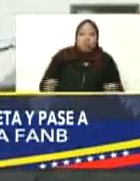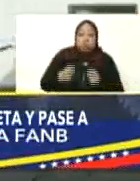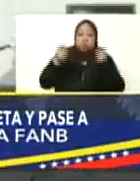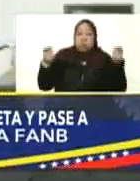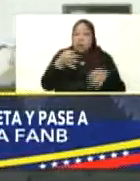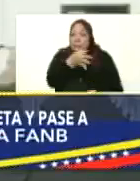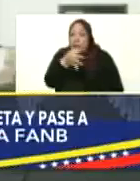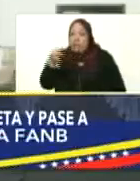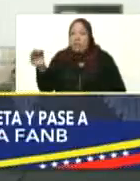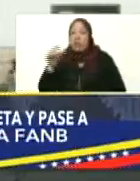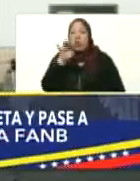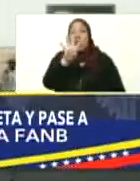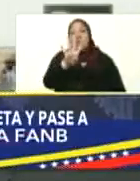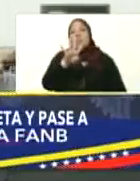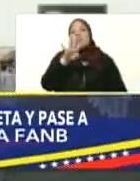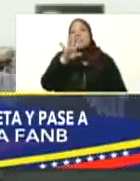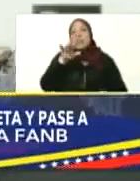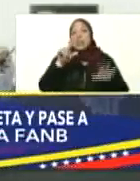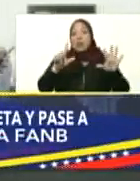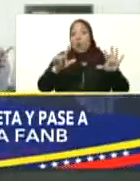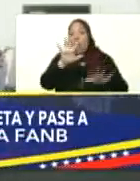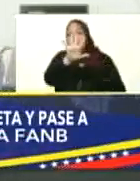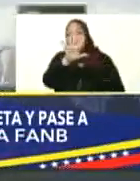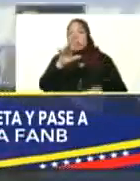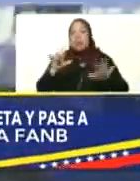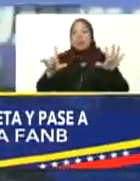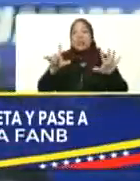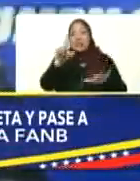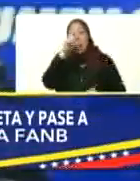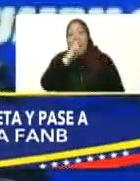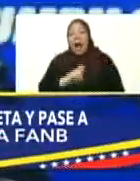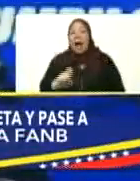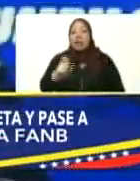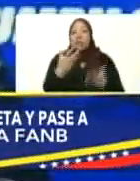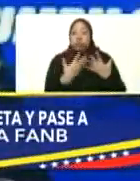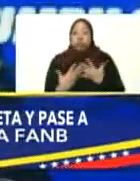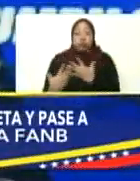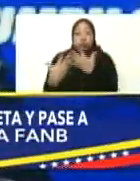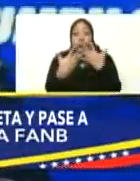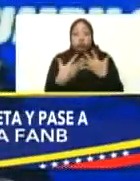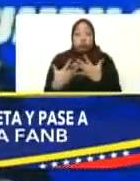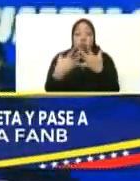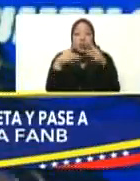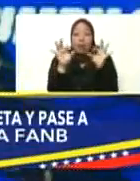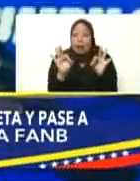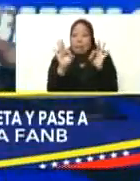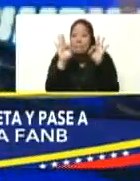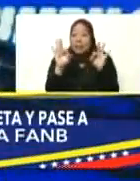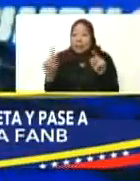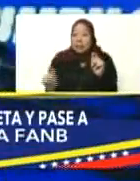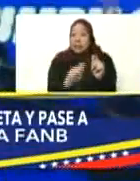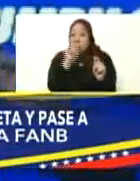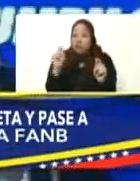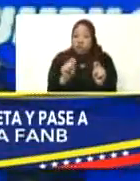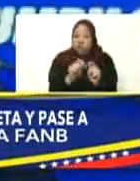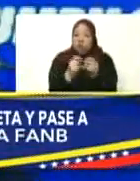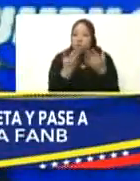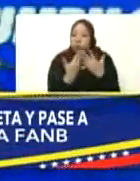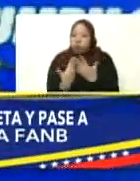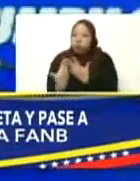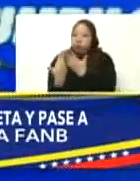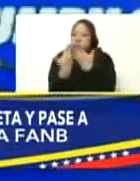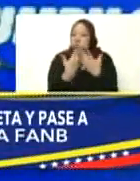durante 4, 5 y 6 años de especializados estudios y rigurosa formación nos abrió sus